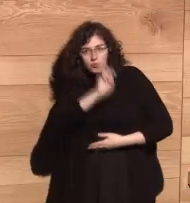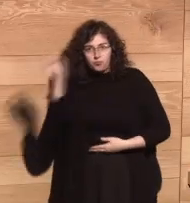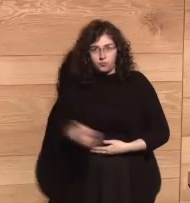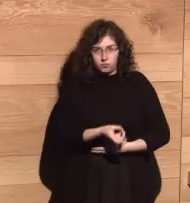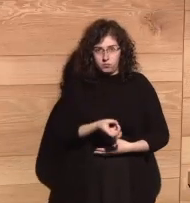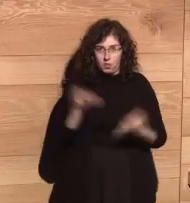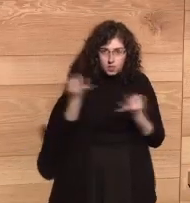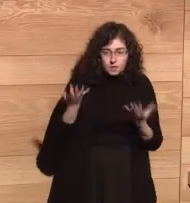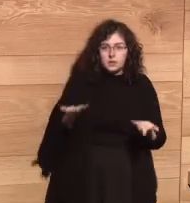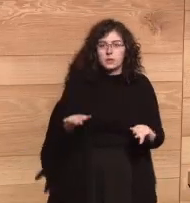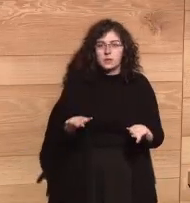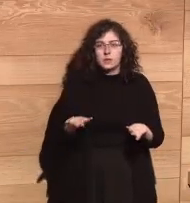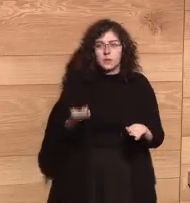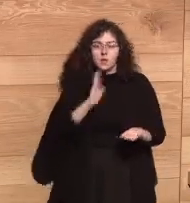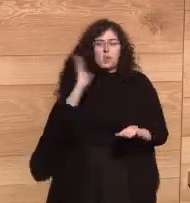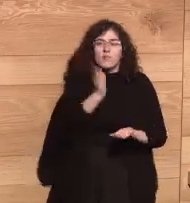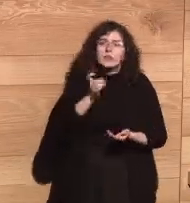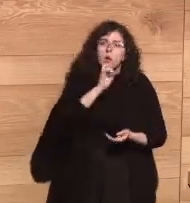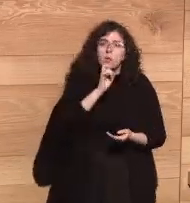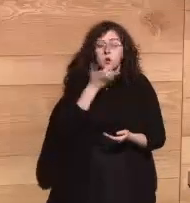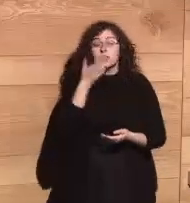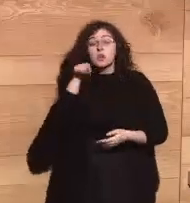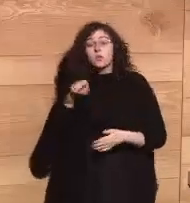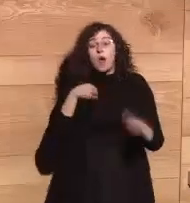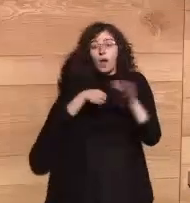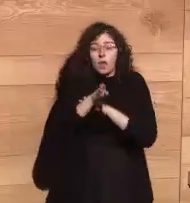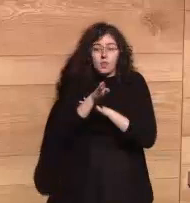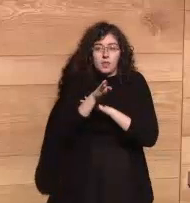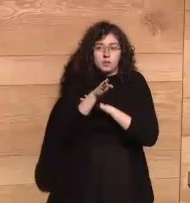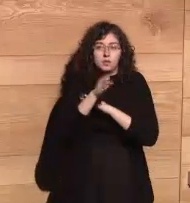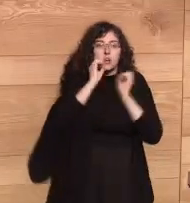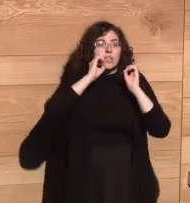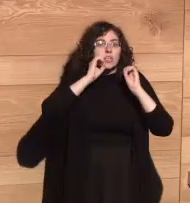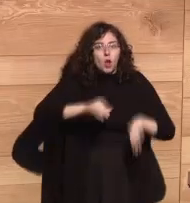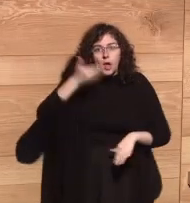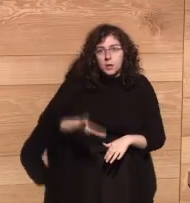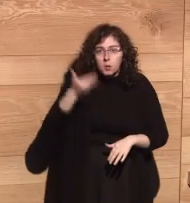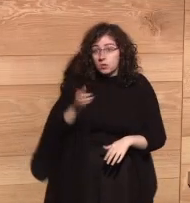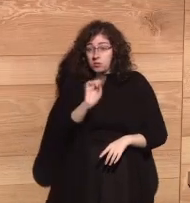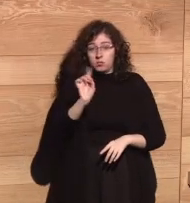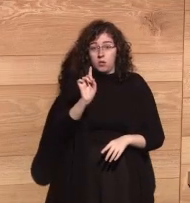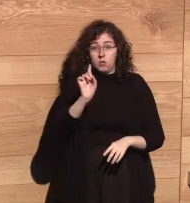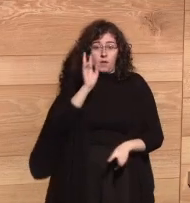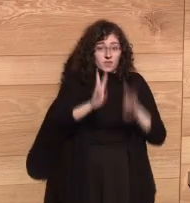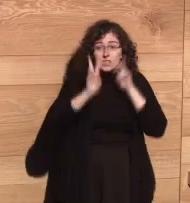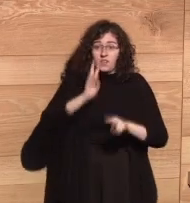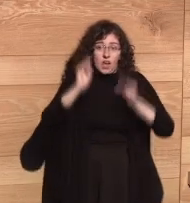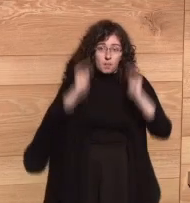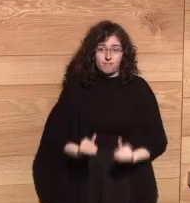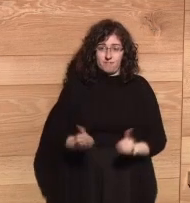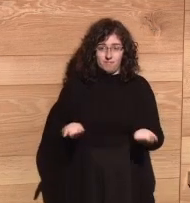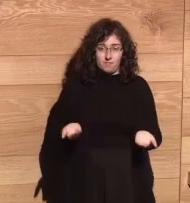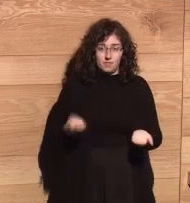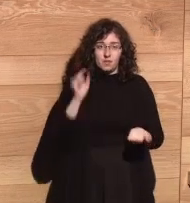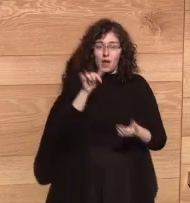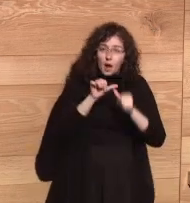manera afecta esto? Bueno, pues que digamos que si tú no tienes acceso a las grandes historias, pues tienes menos visibilidad. Uh-huh. A partir de